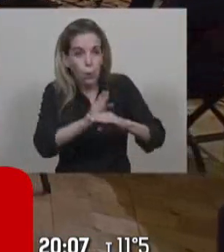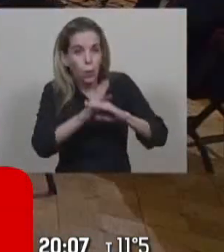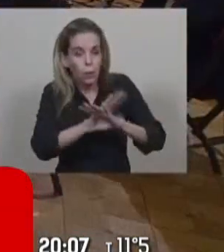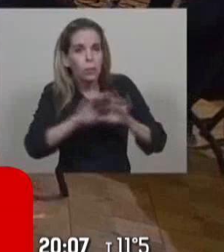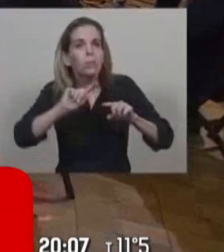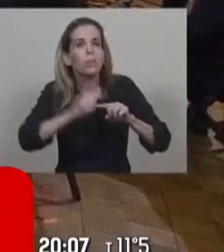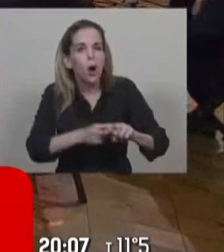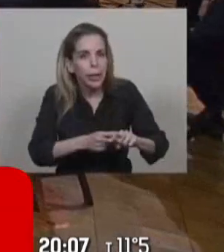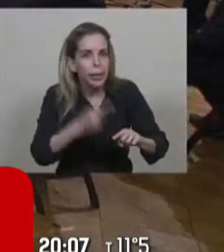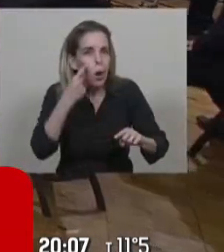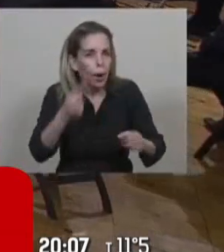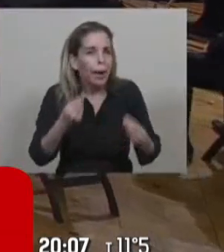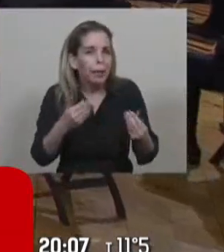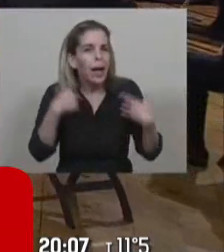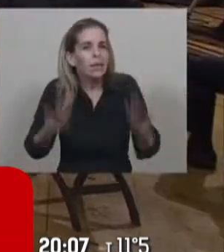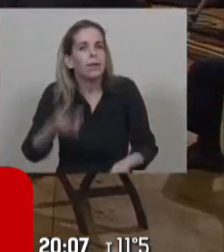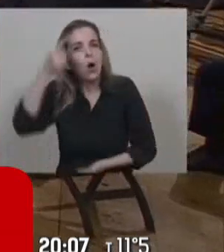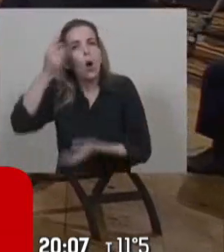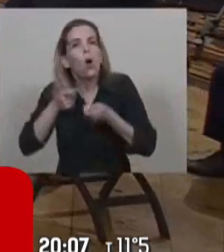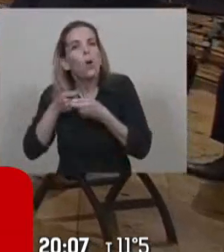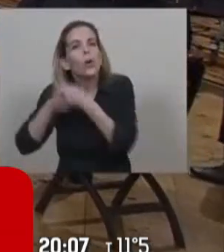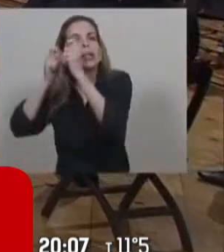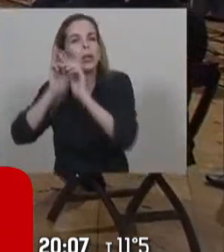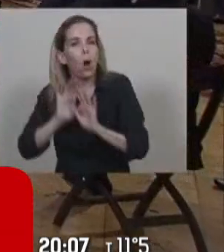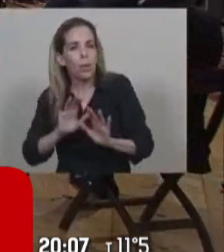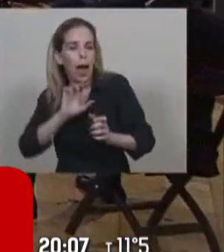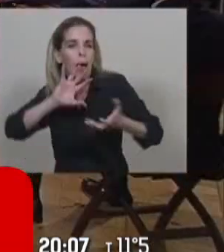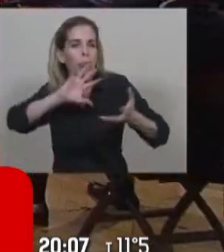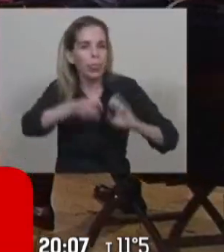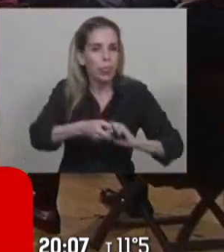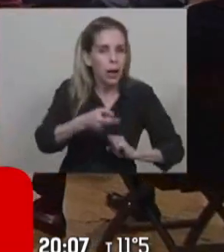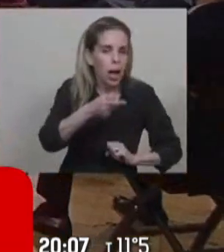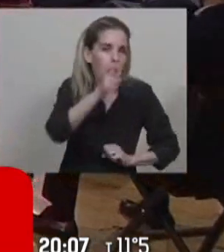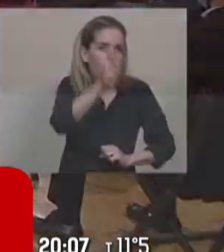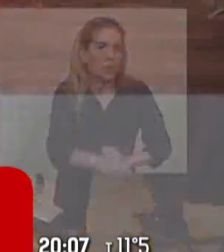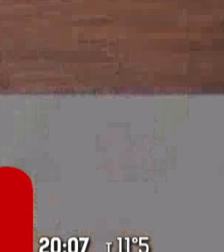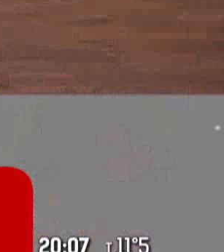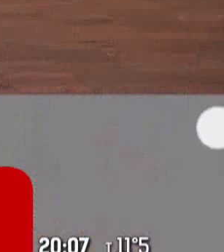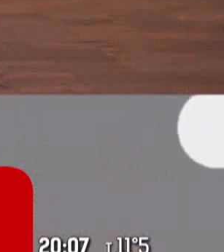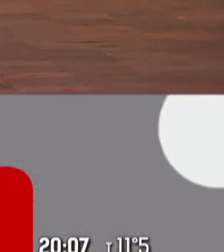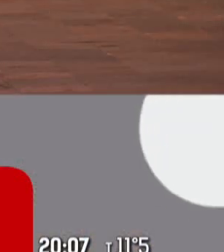que judicializa los disensos para eliminar al adversario de turno.